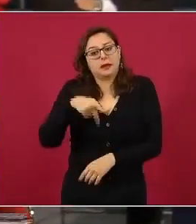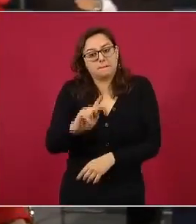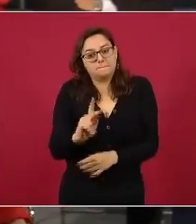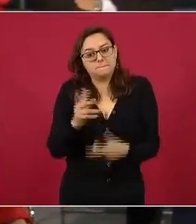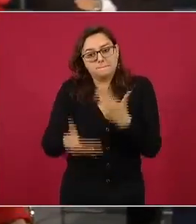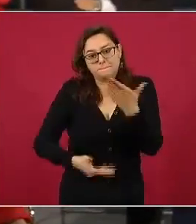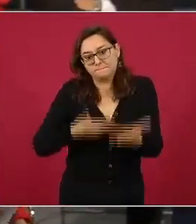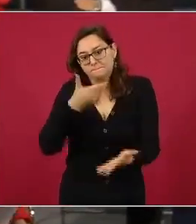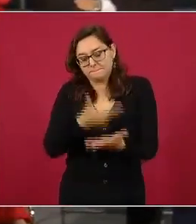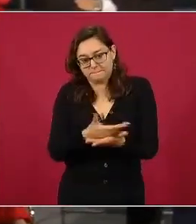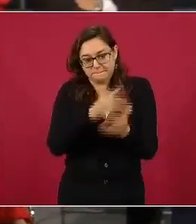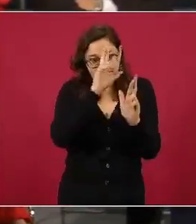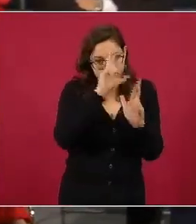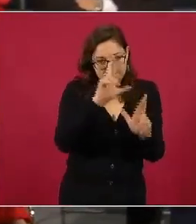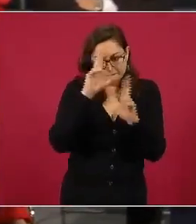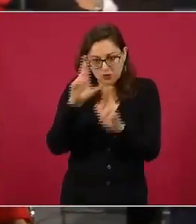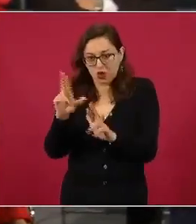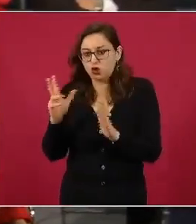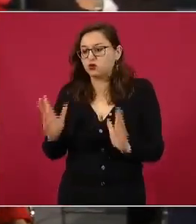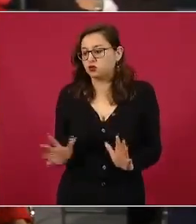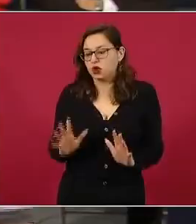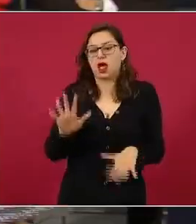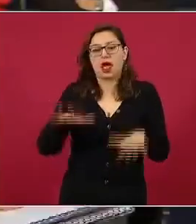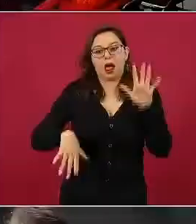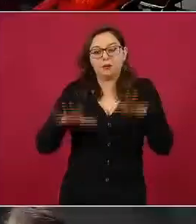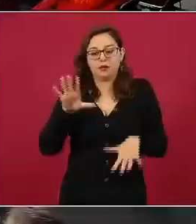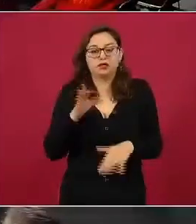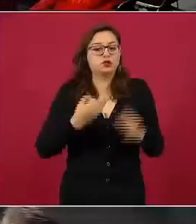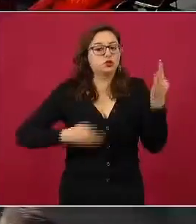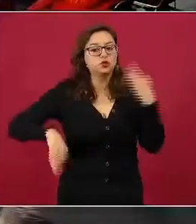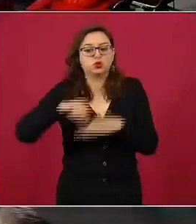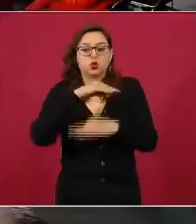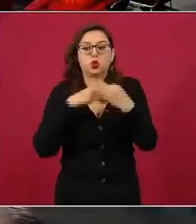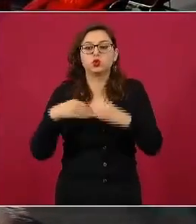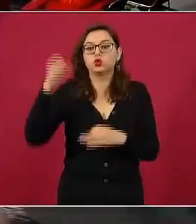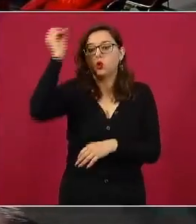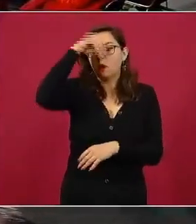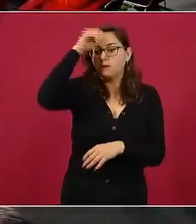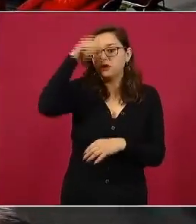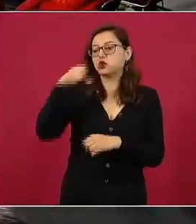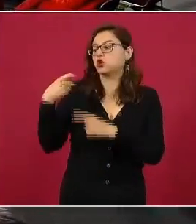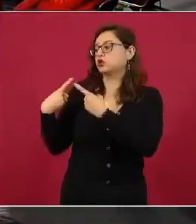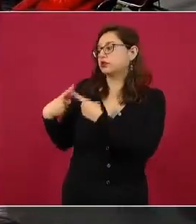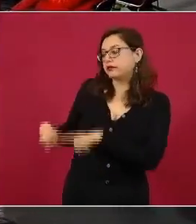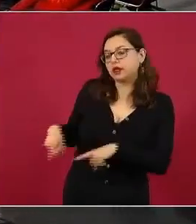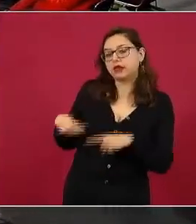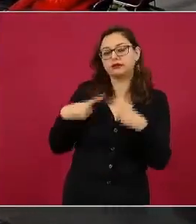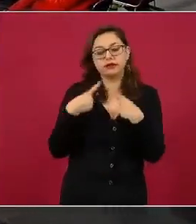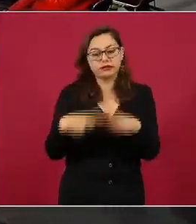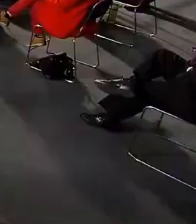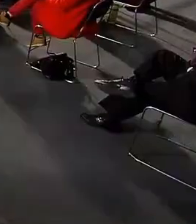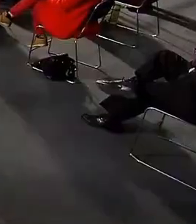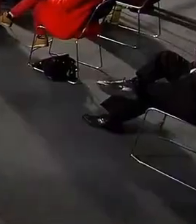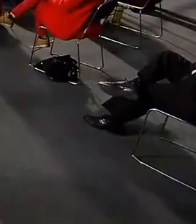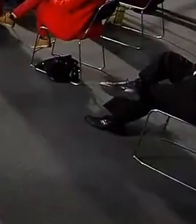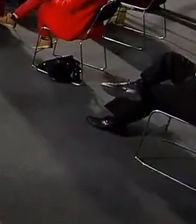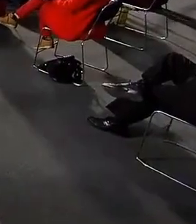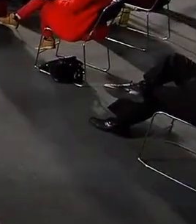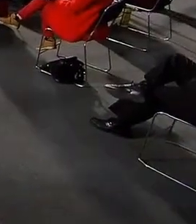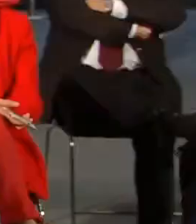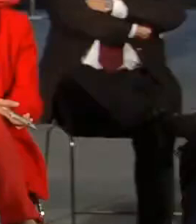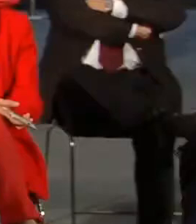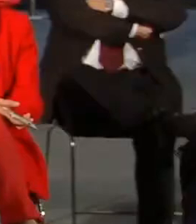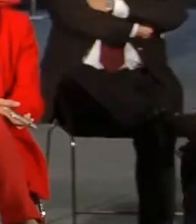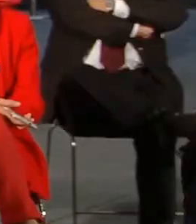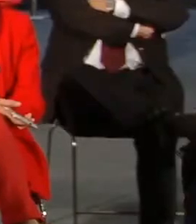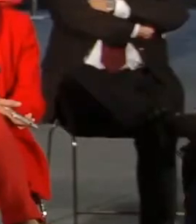diferentes voces de mis compañeros, tenemos diferencias, pues de dónde venimos, los medios, etcétera. Yo se lo digo abiertamente, así